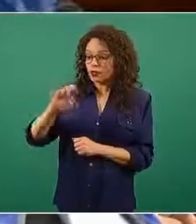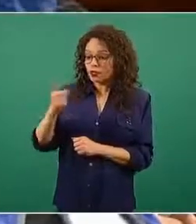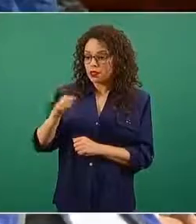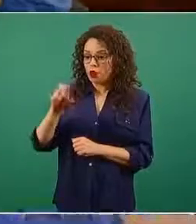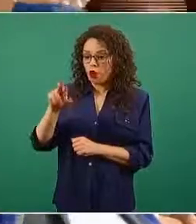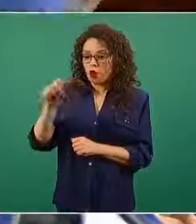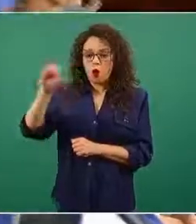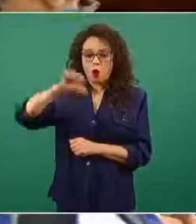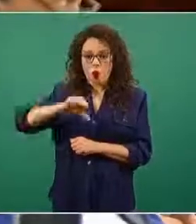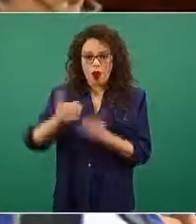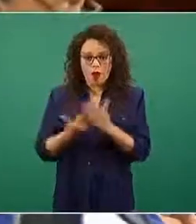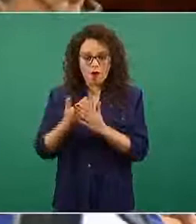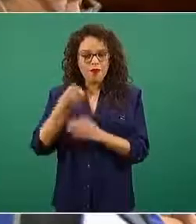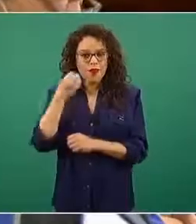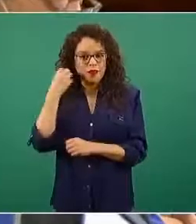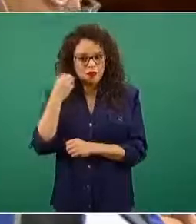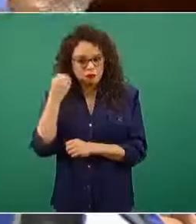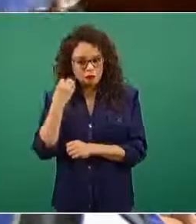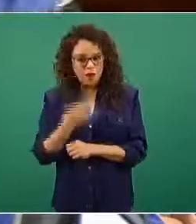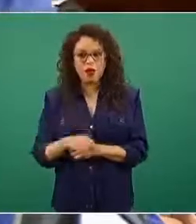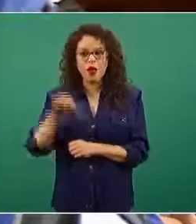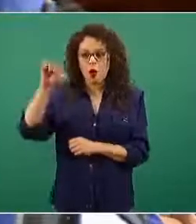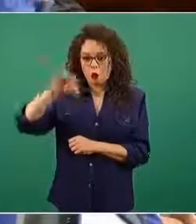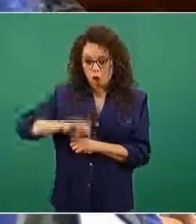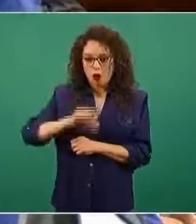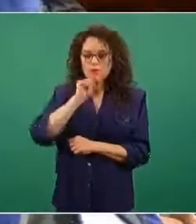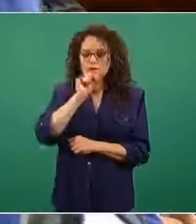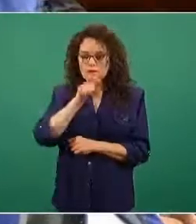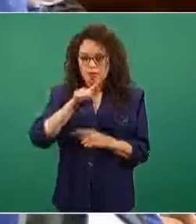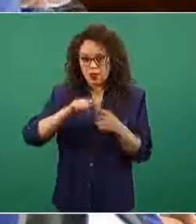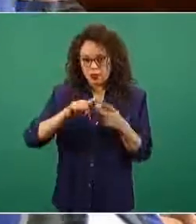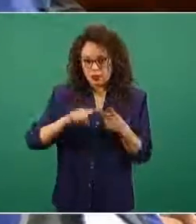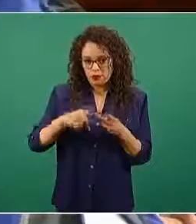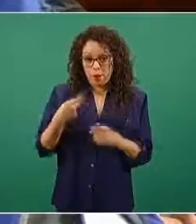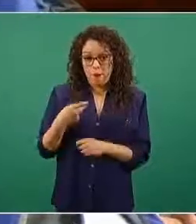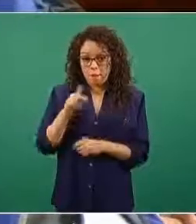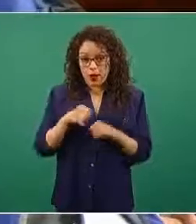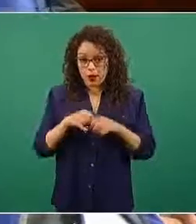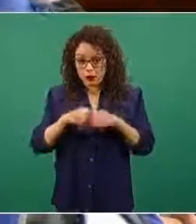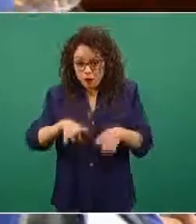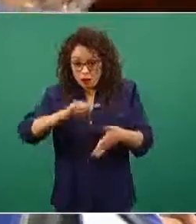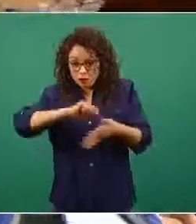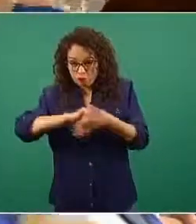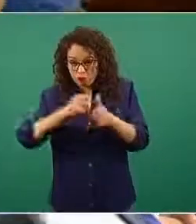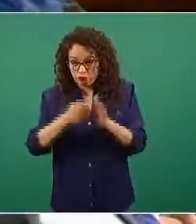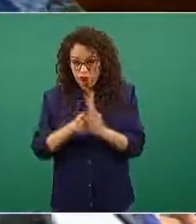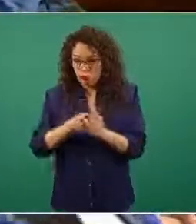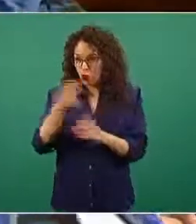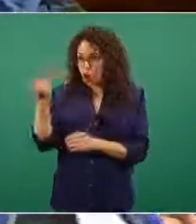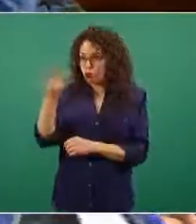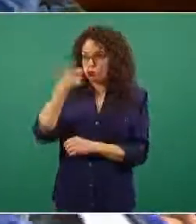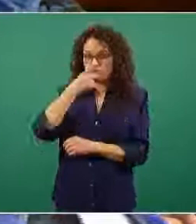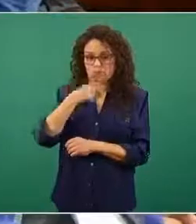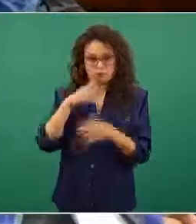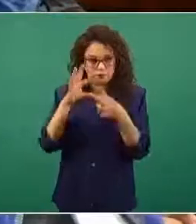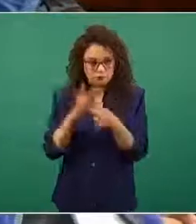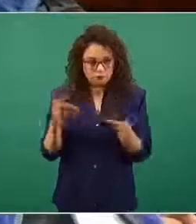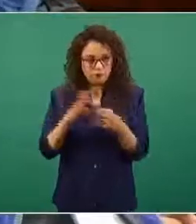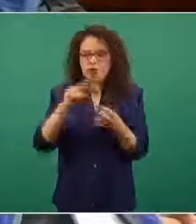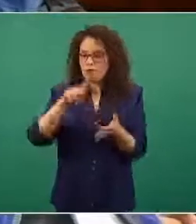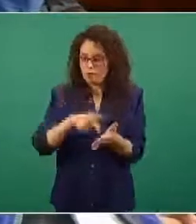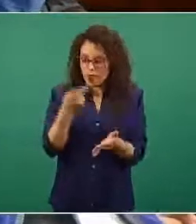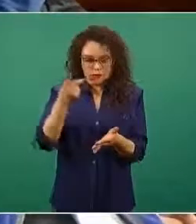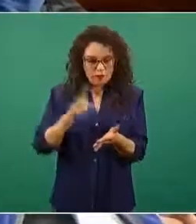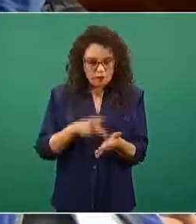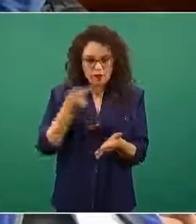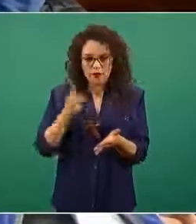hoy estuvo en la conferencia, y en términos técnicos, de acuerdo con lo que usted nos ha dicho de manera reiterada,